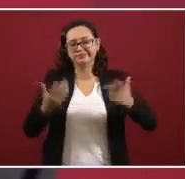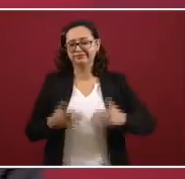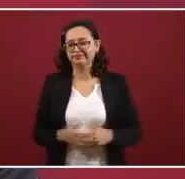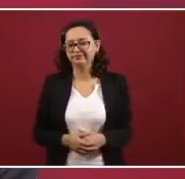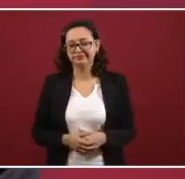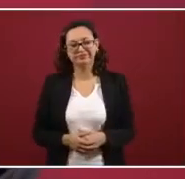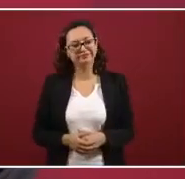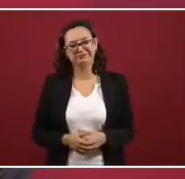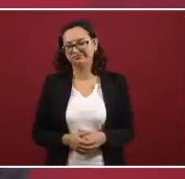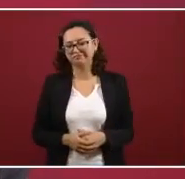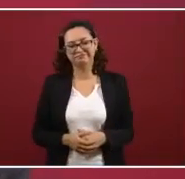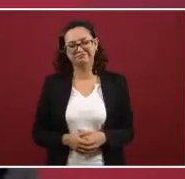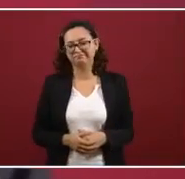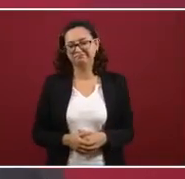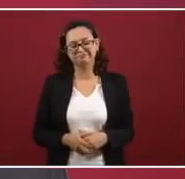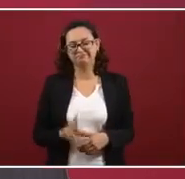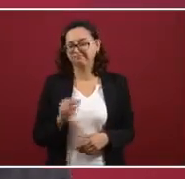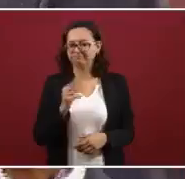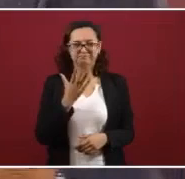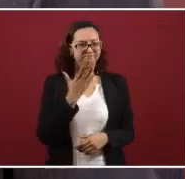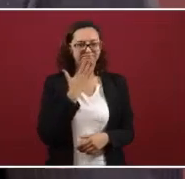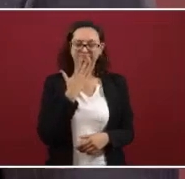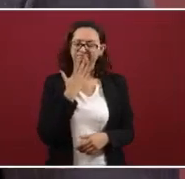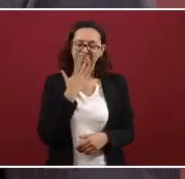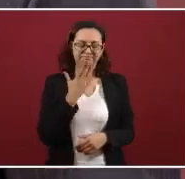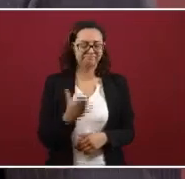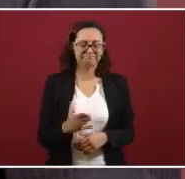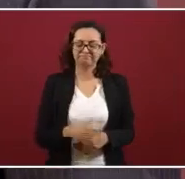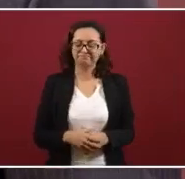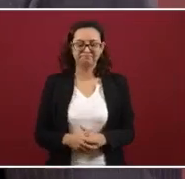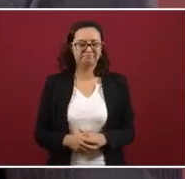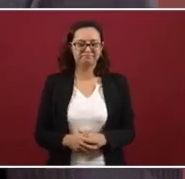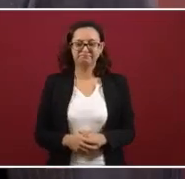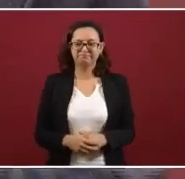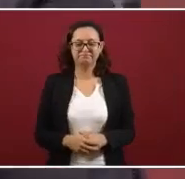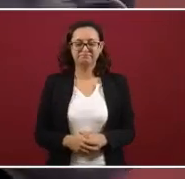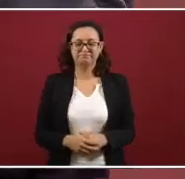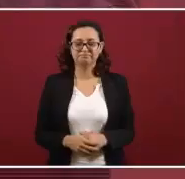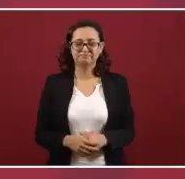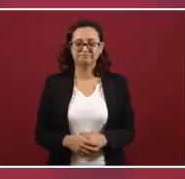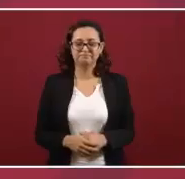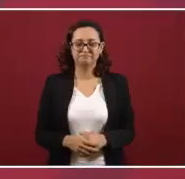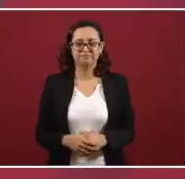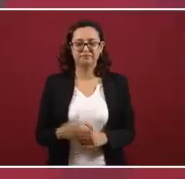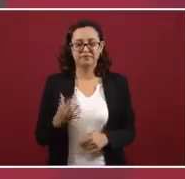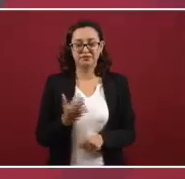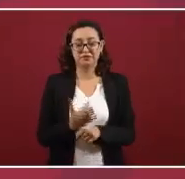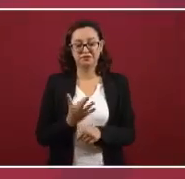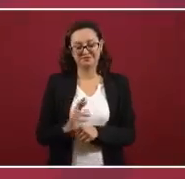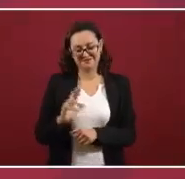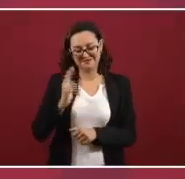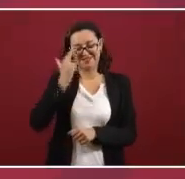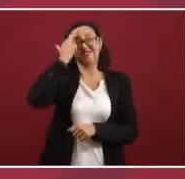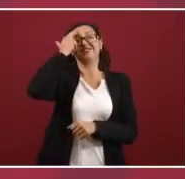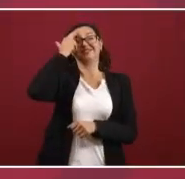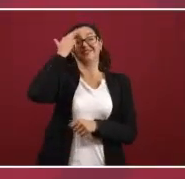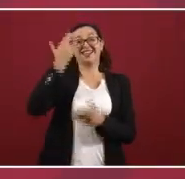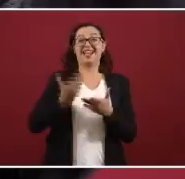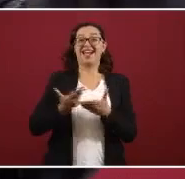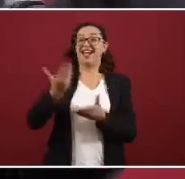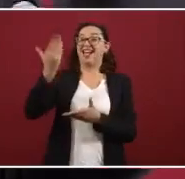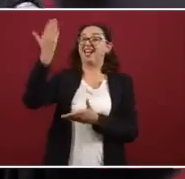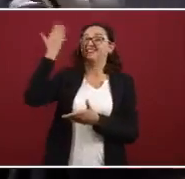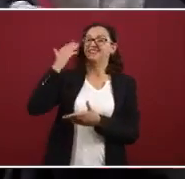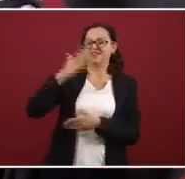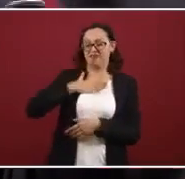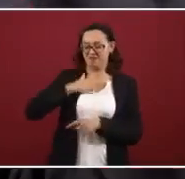como que no es correcto, ¿no? Por eso me acordé de las